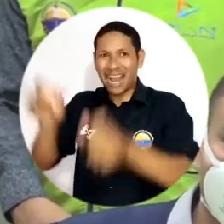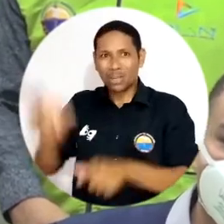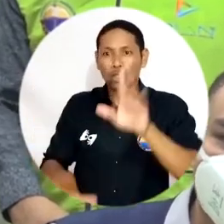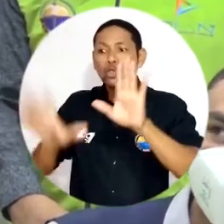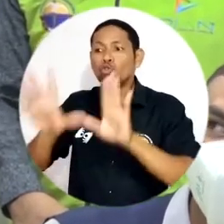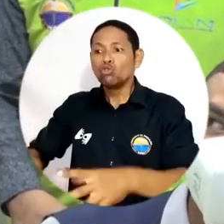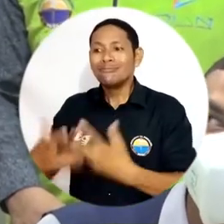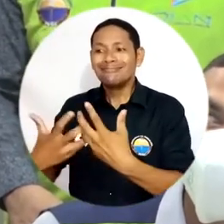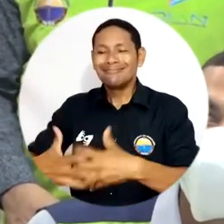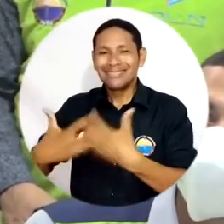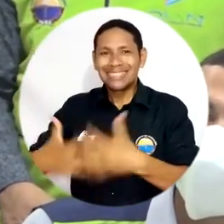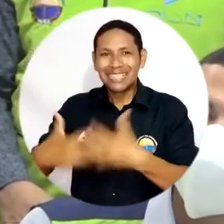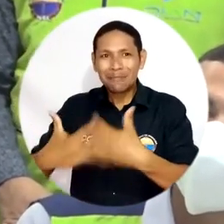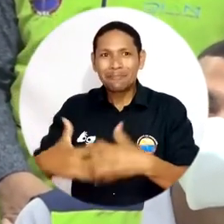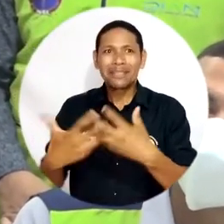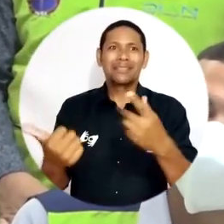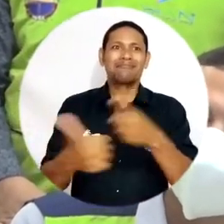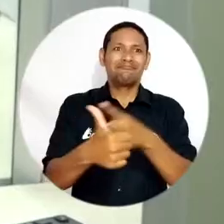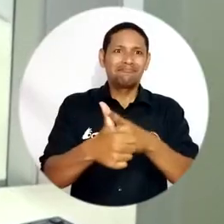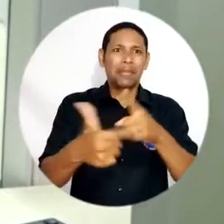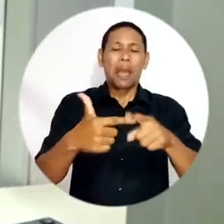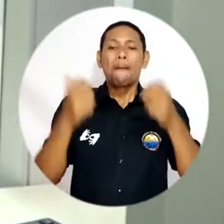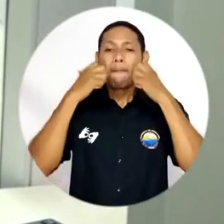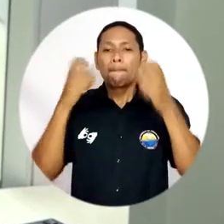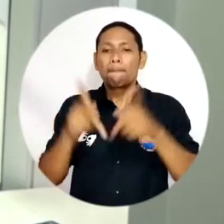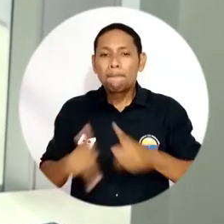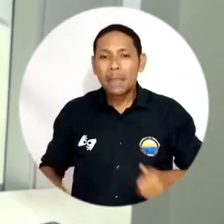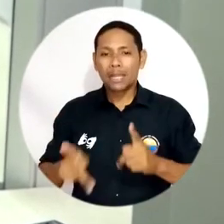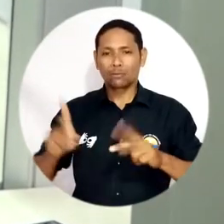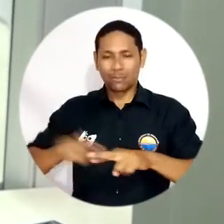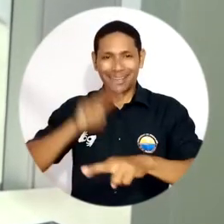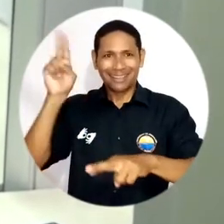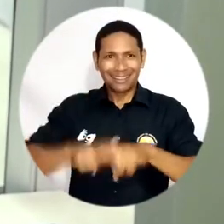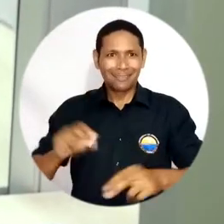el 10% a empresarios y establecimientos de comercio,